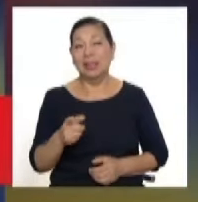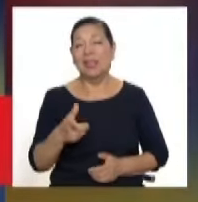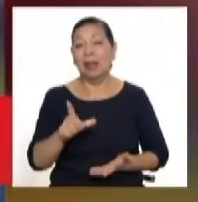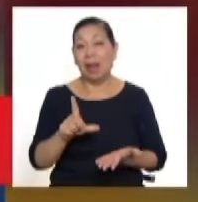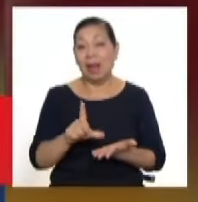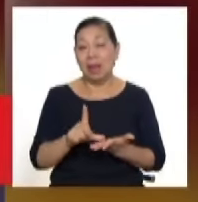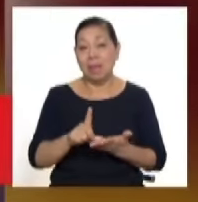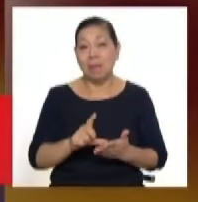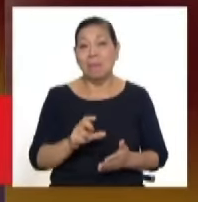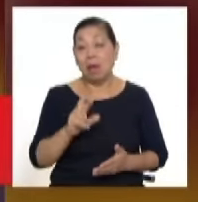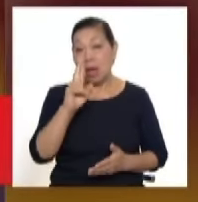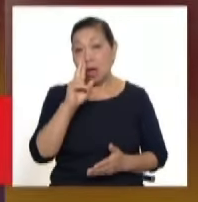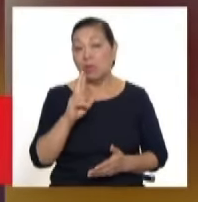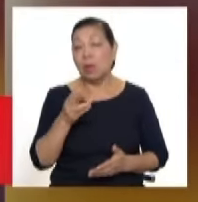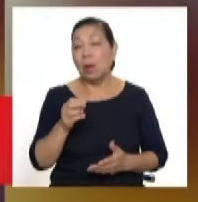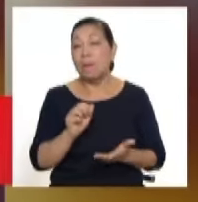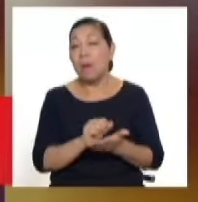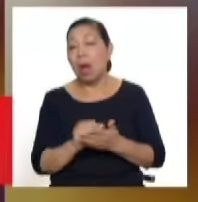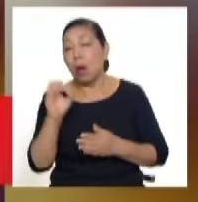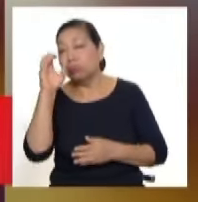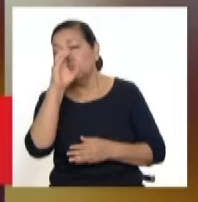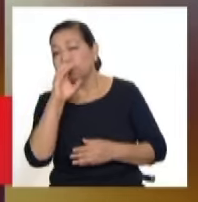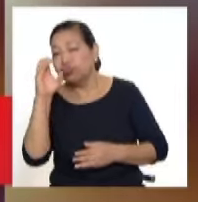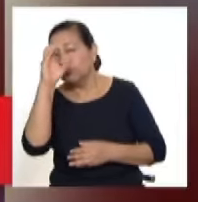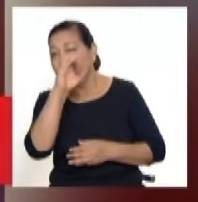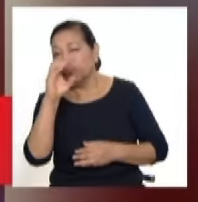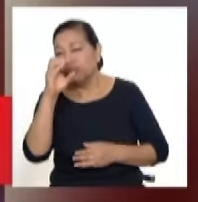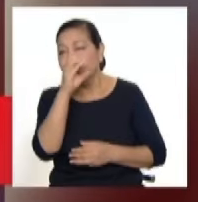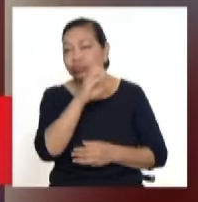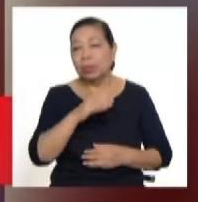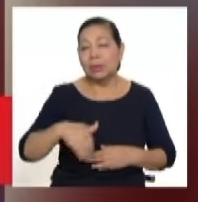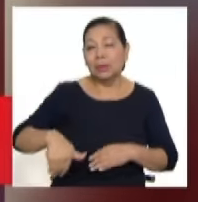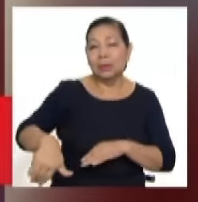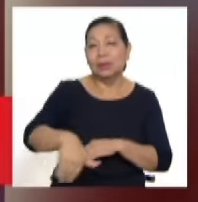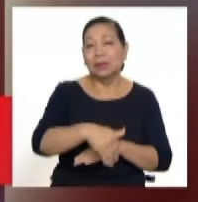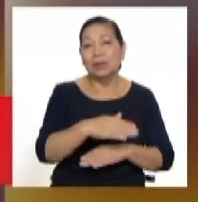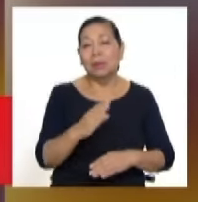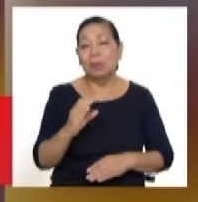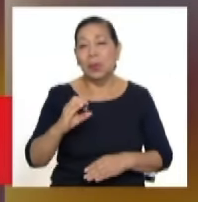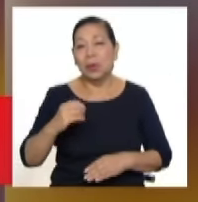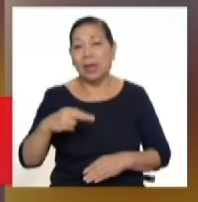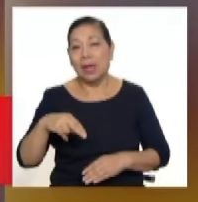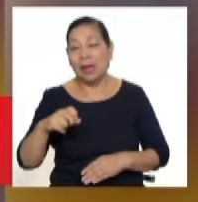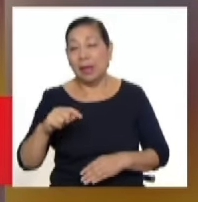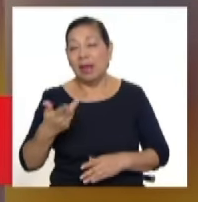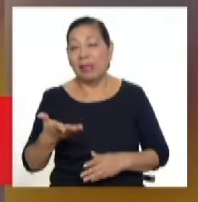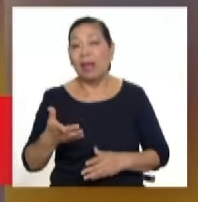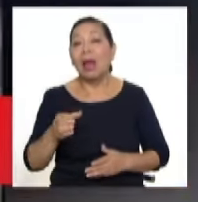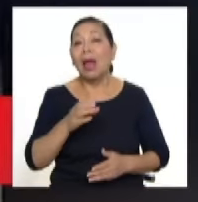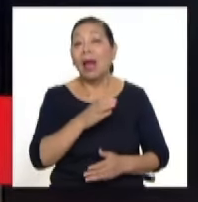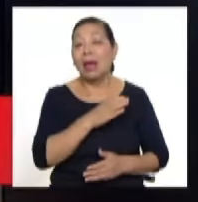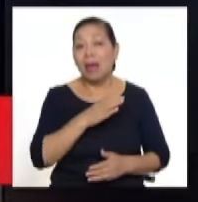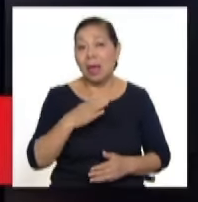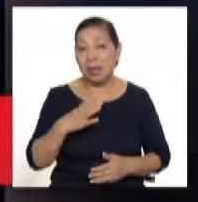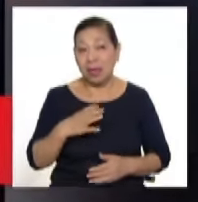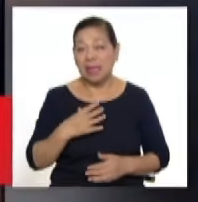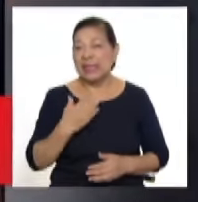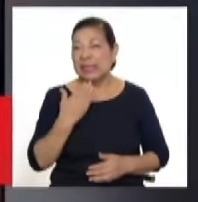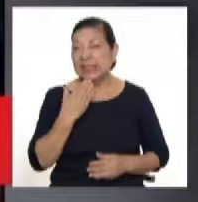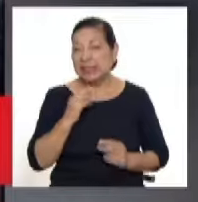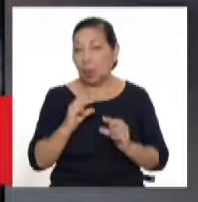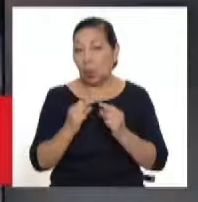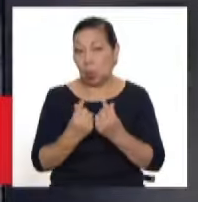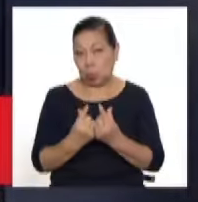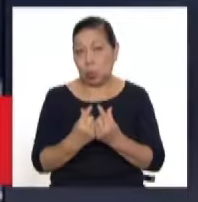de Lima y Roma tras meses de seguimiento en las calles de la avenida Bocanegra en el Callao. Pompili